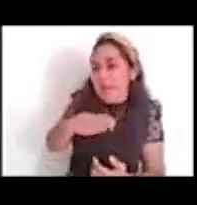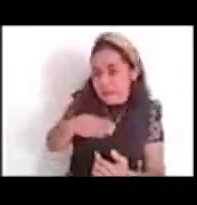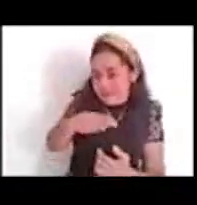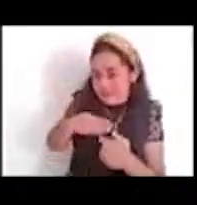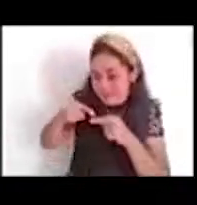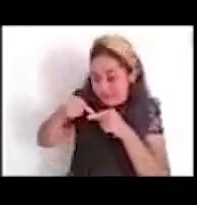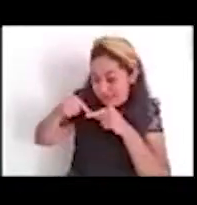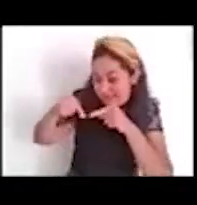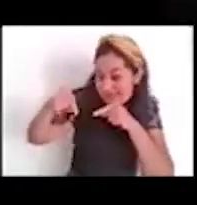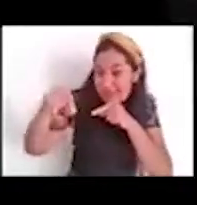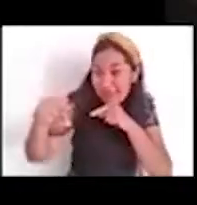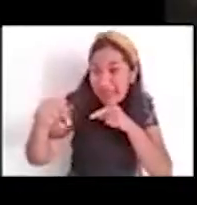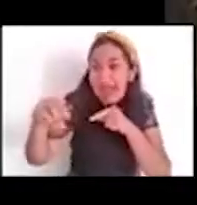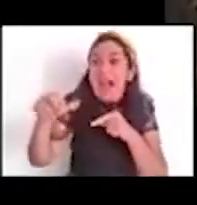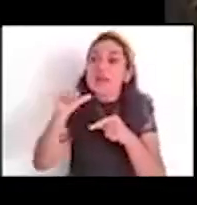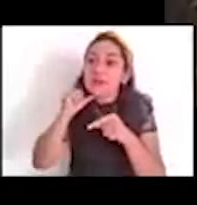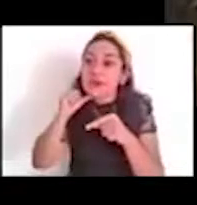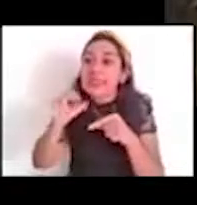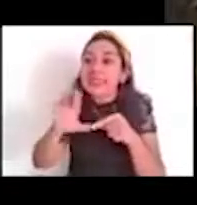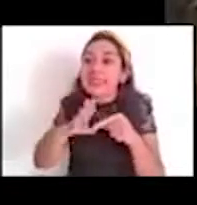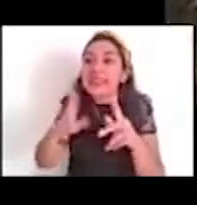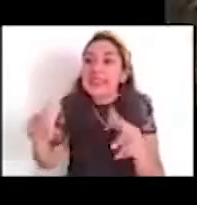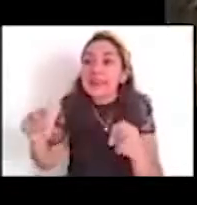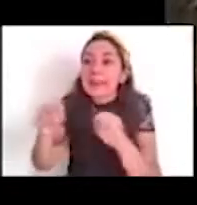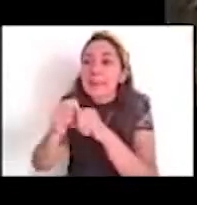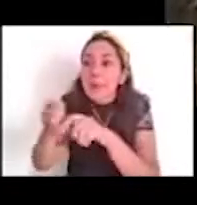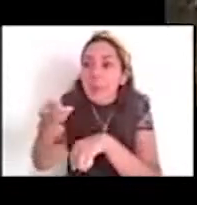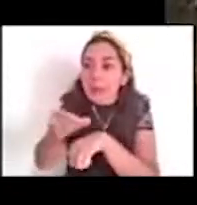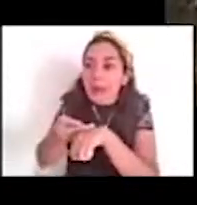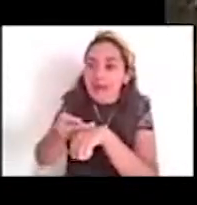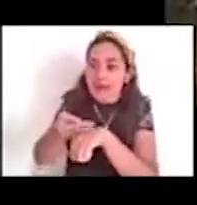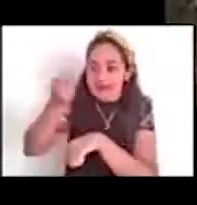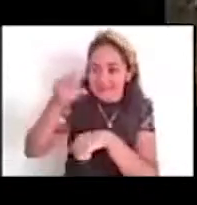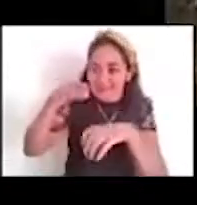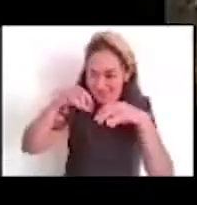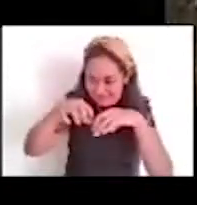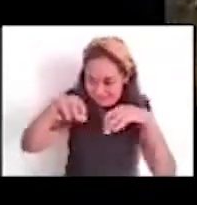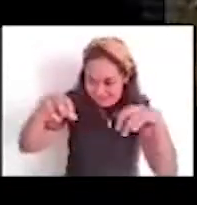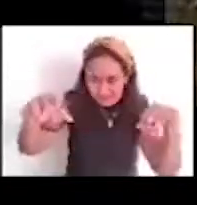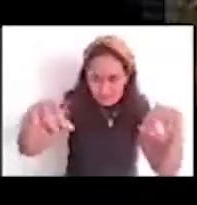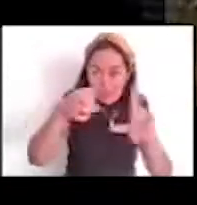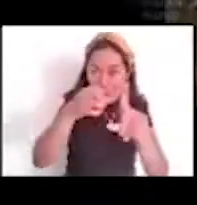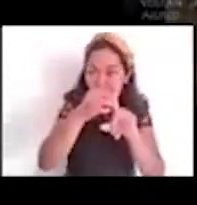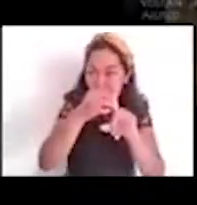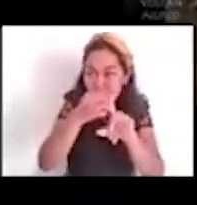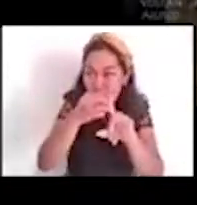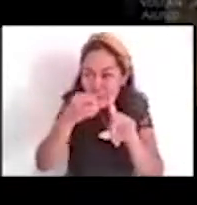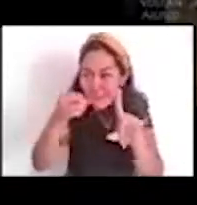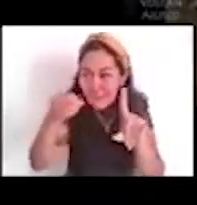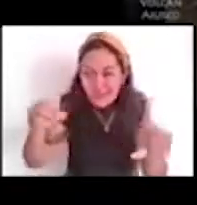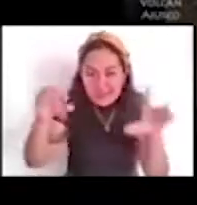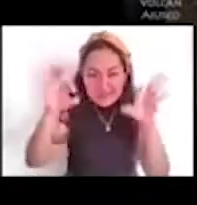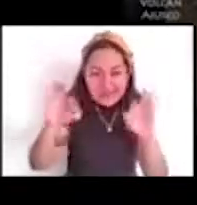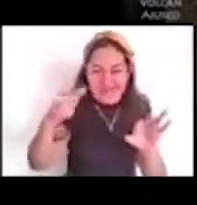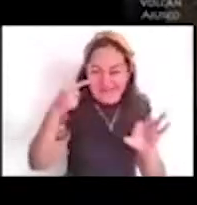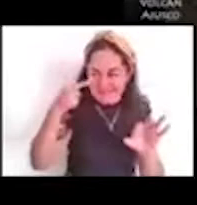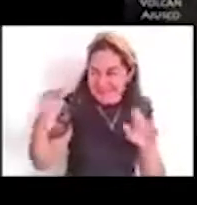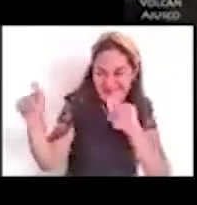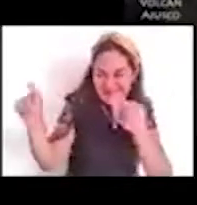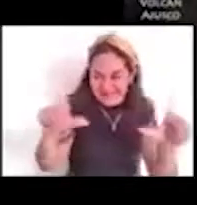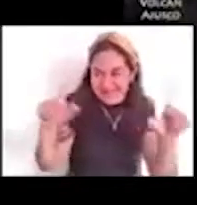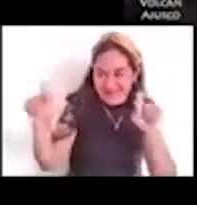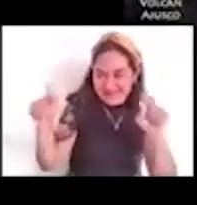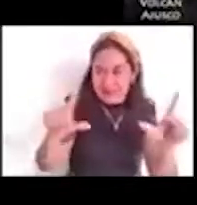de Azcapotzalco, entre otras. Bueno, estas están aquí reiterando un poco en reconocimiento del